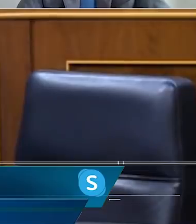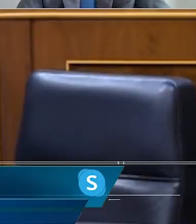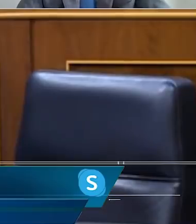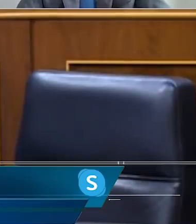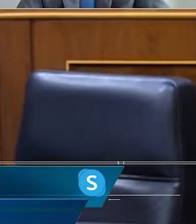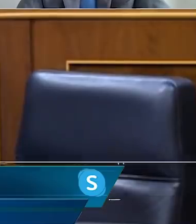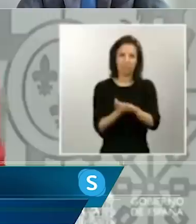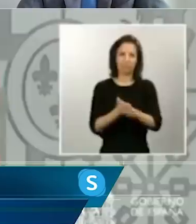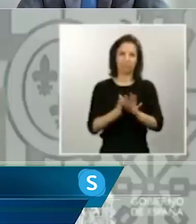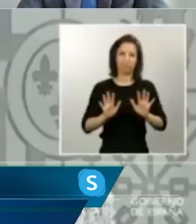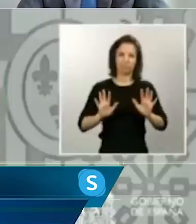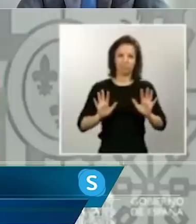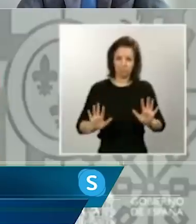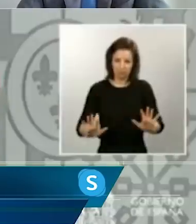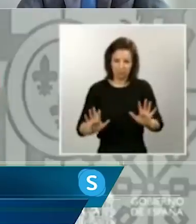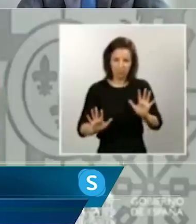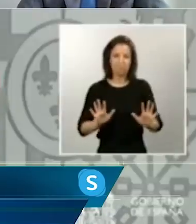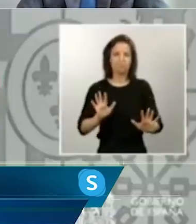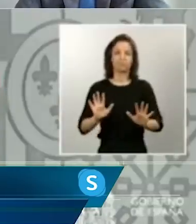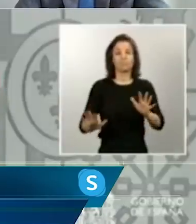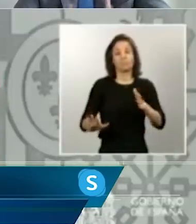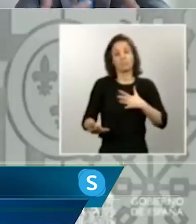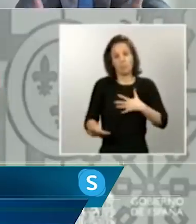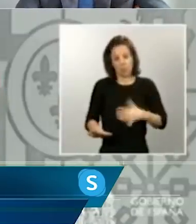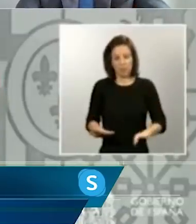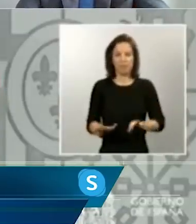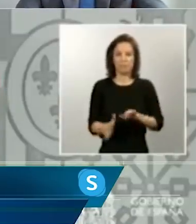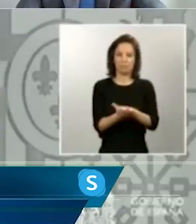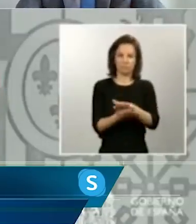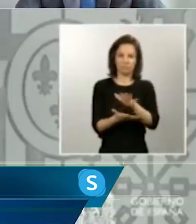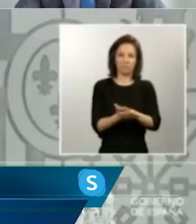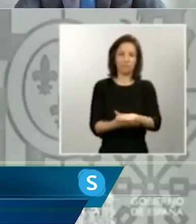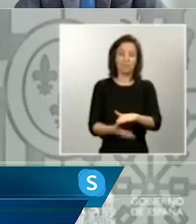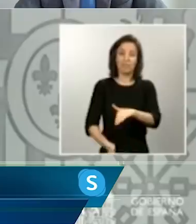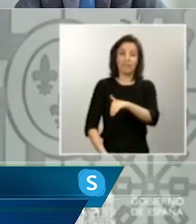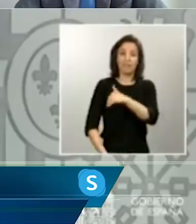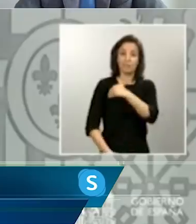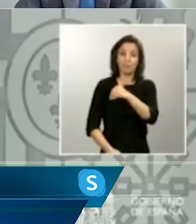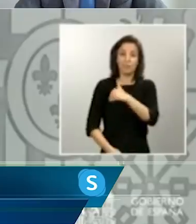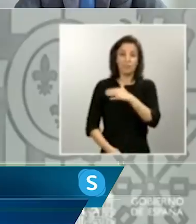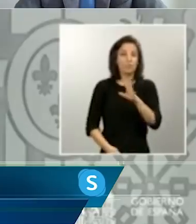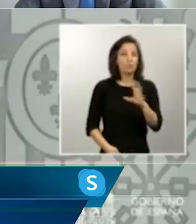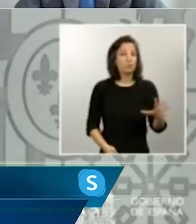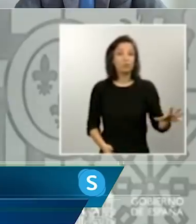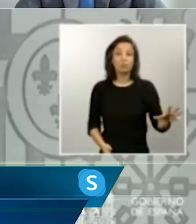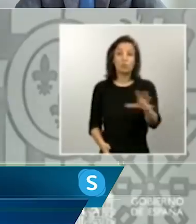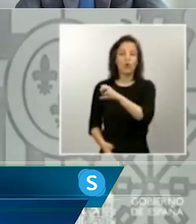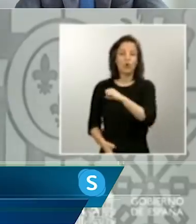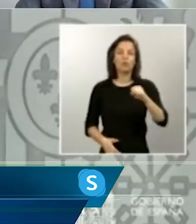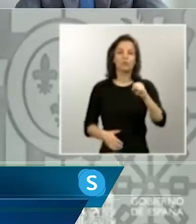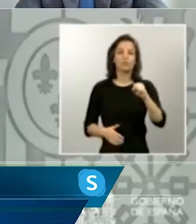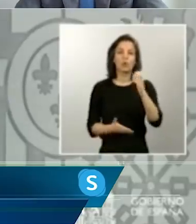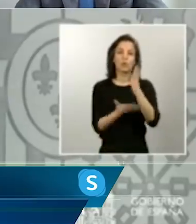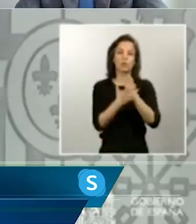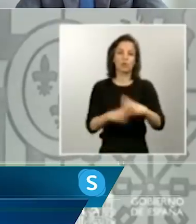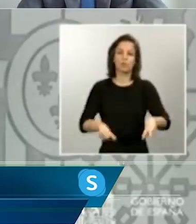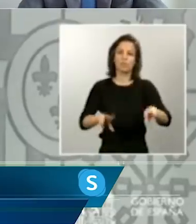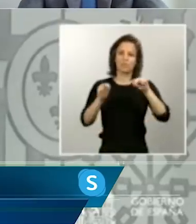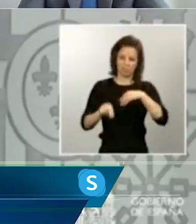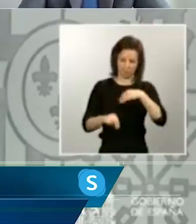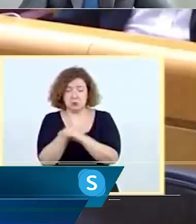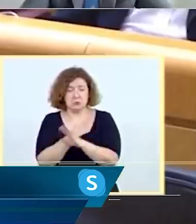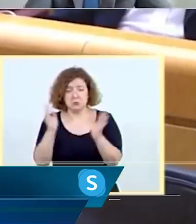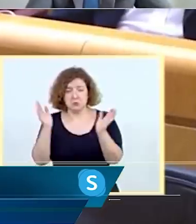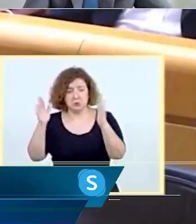el gobierno en generar infraestructuras y en poder dar pues todos los servicios necesarios, no